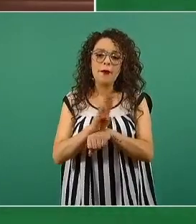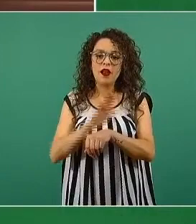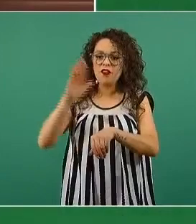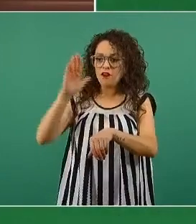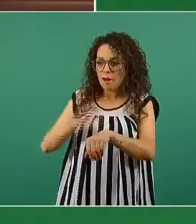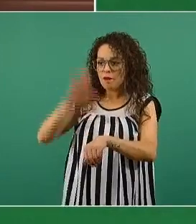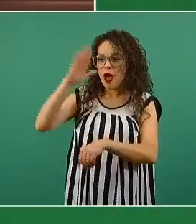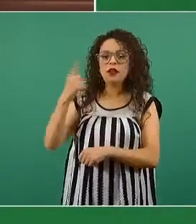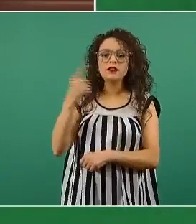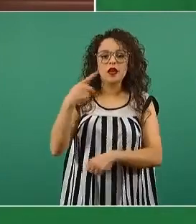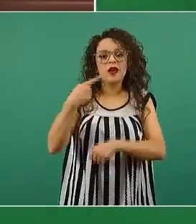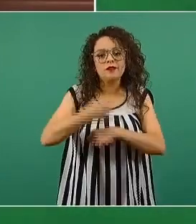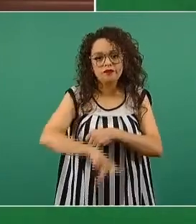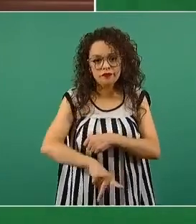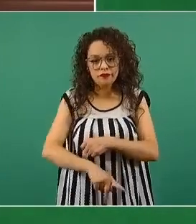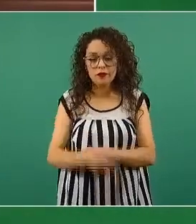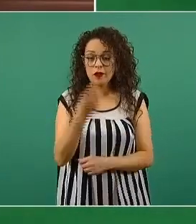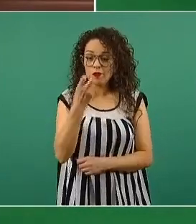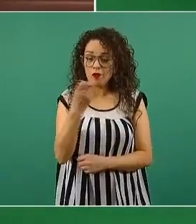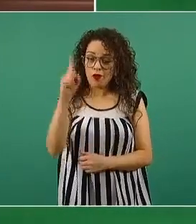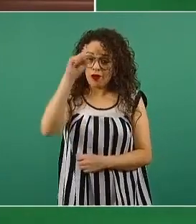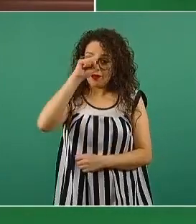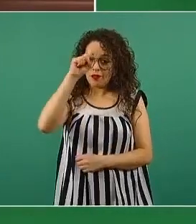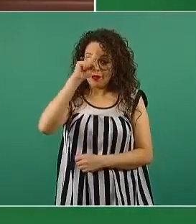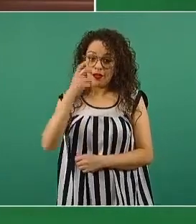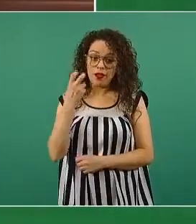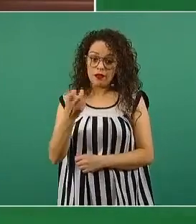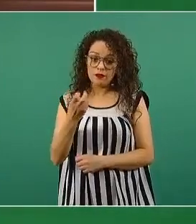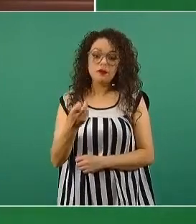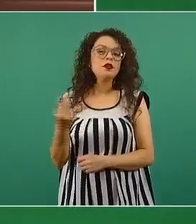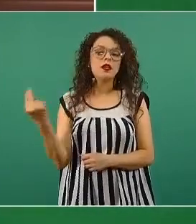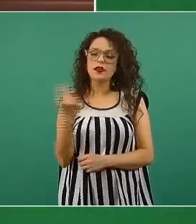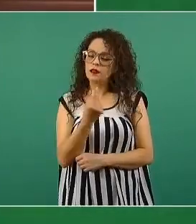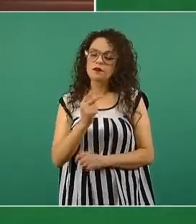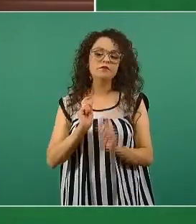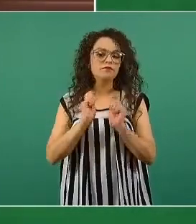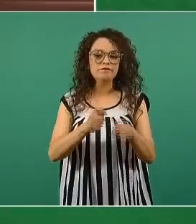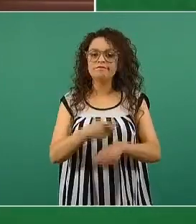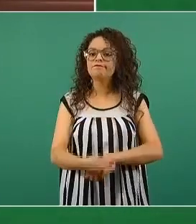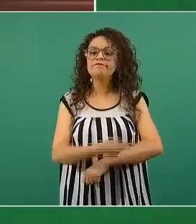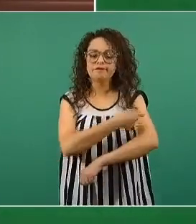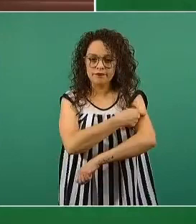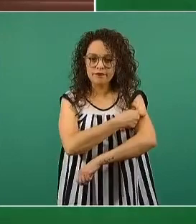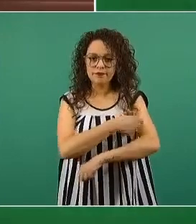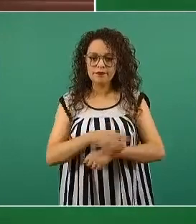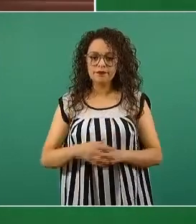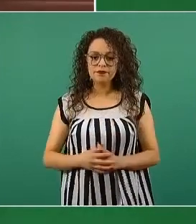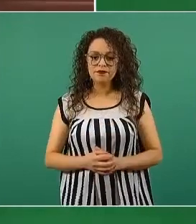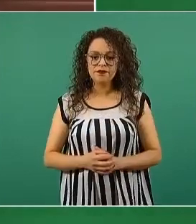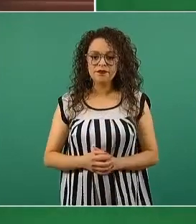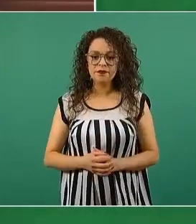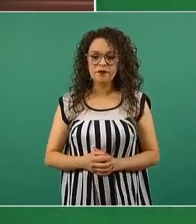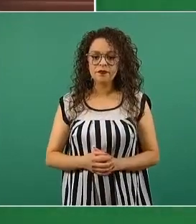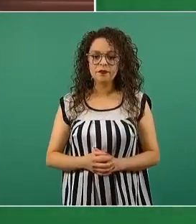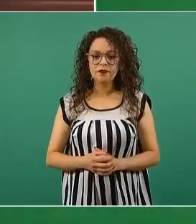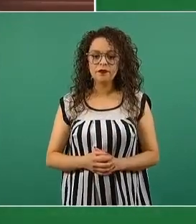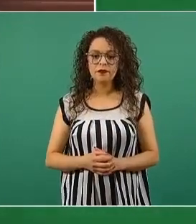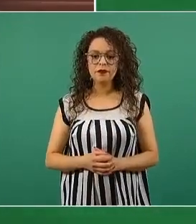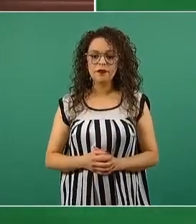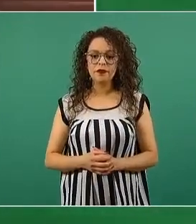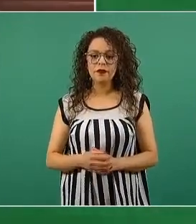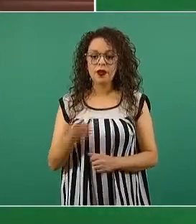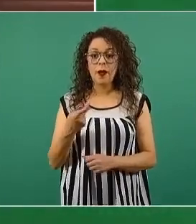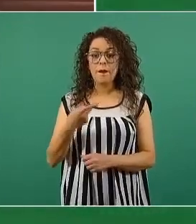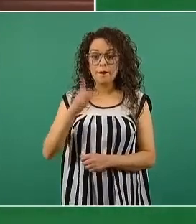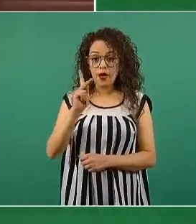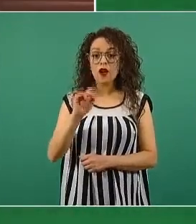cualquier otra persona, la recomendación era vacunarse. Pero lo que sí estamos dando en la operación es